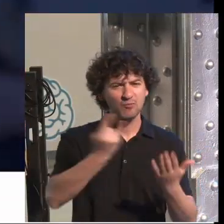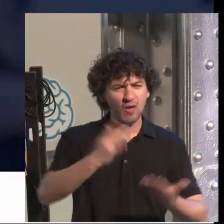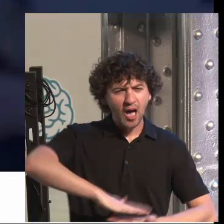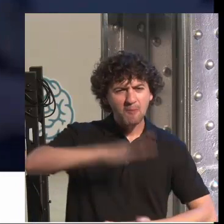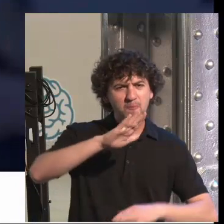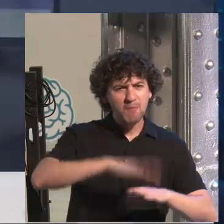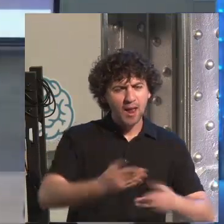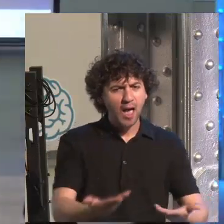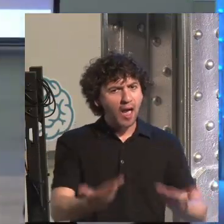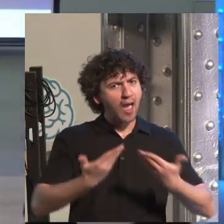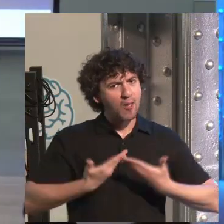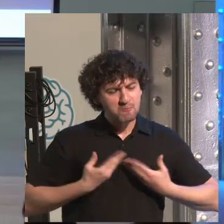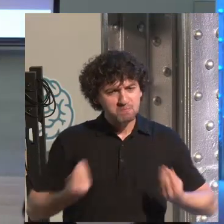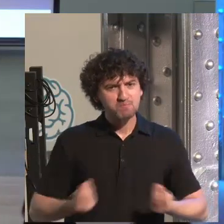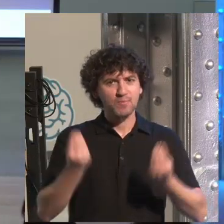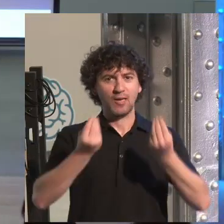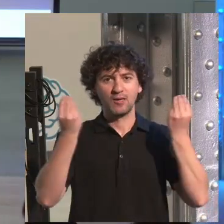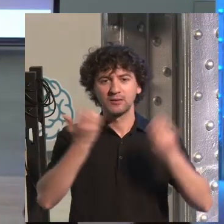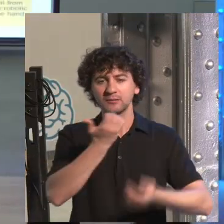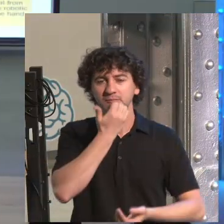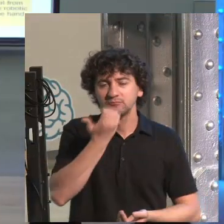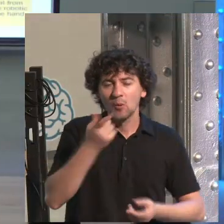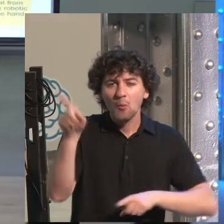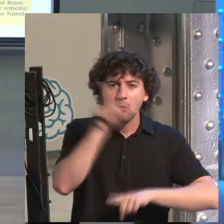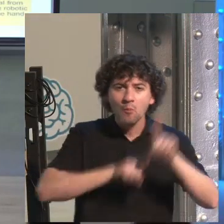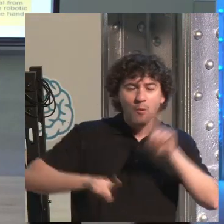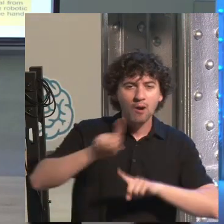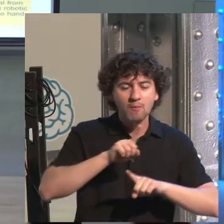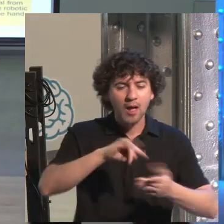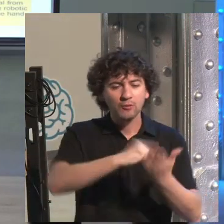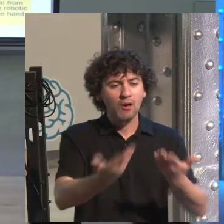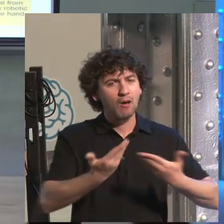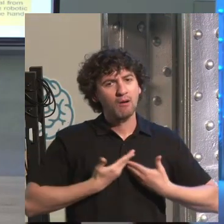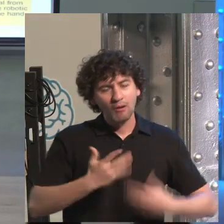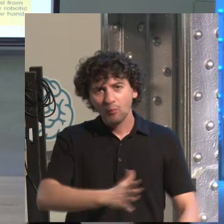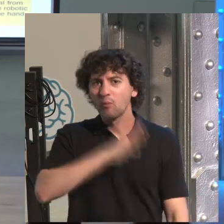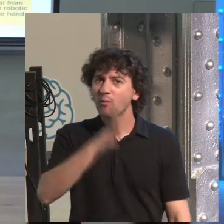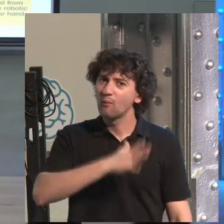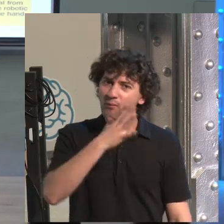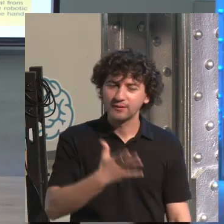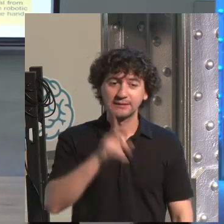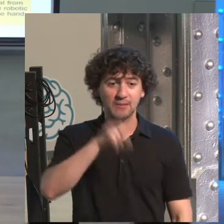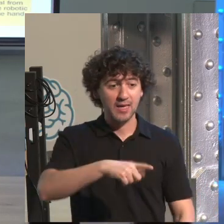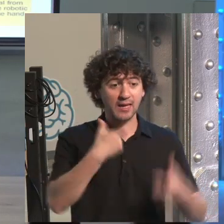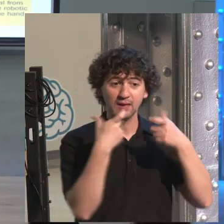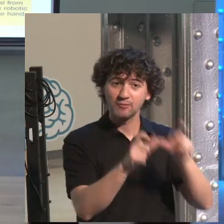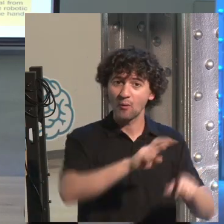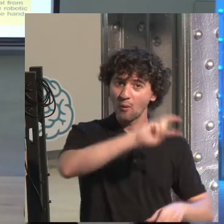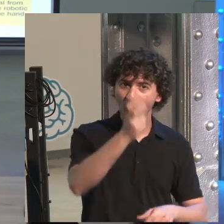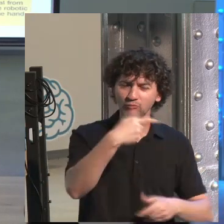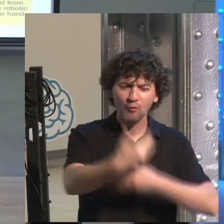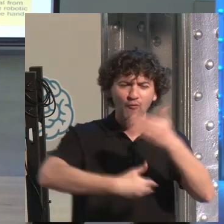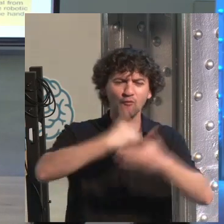¿no? Sobre todo cuando tenemos alguna deficiencia, es increíble. Y otro área donde se están produciendo grandes avances es